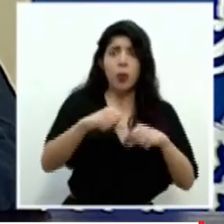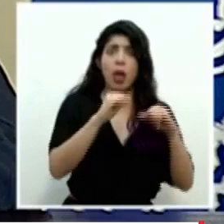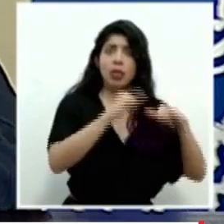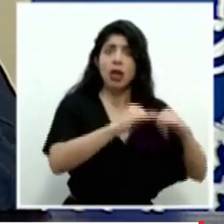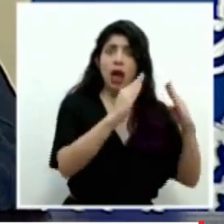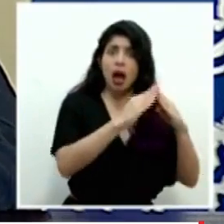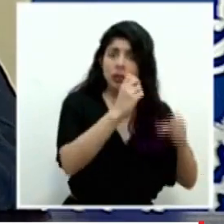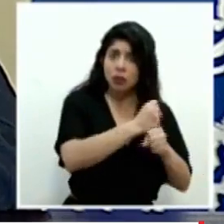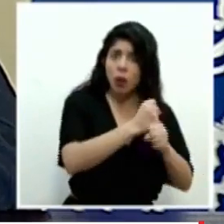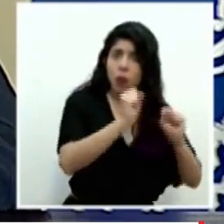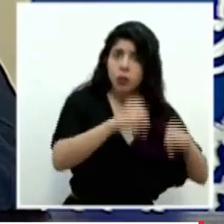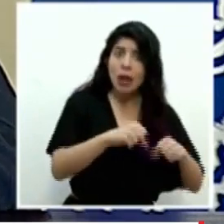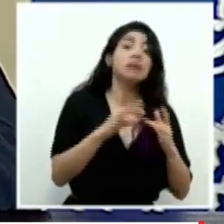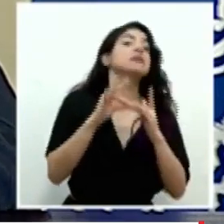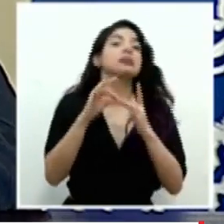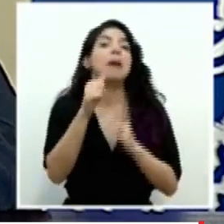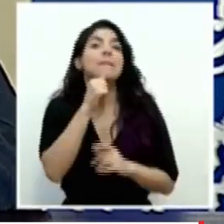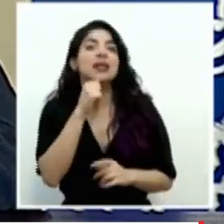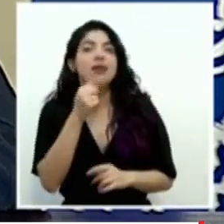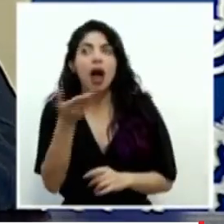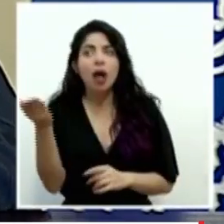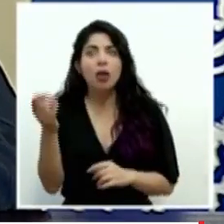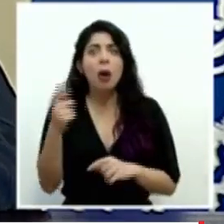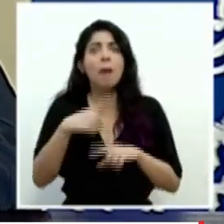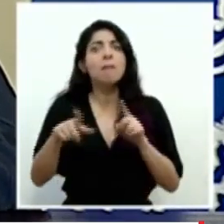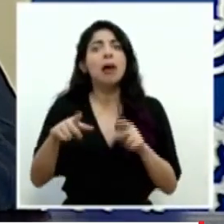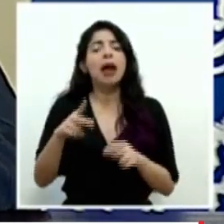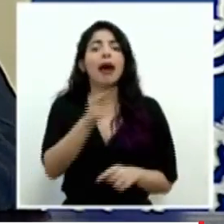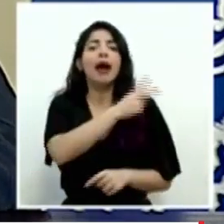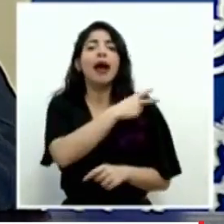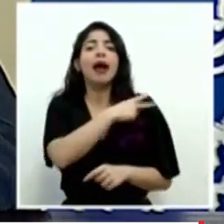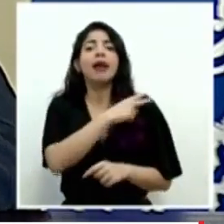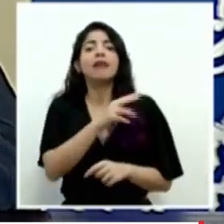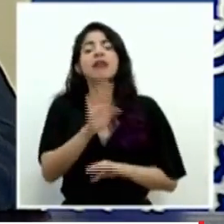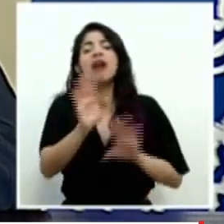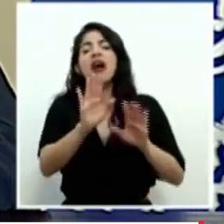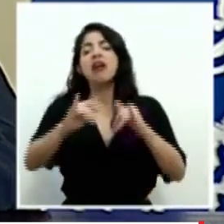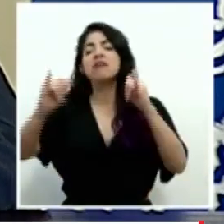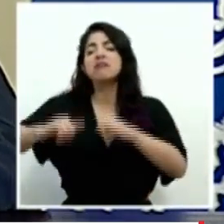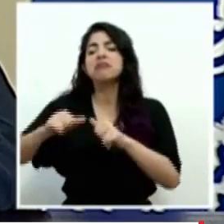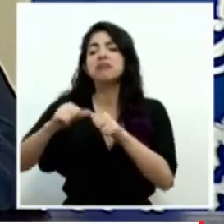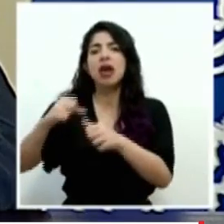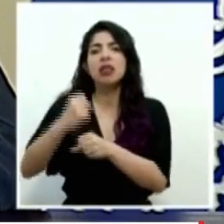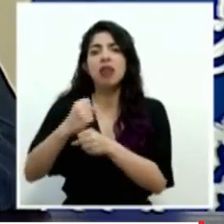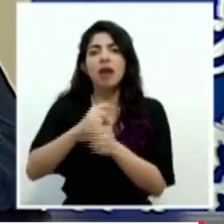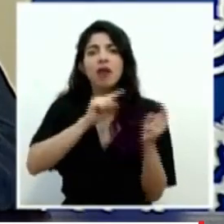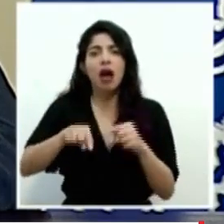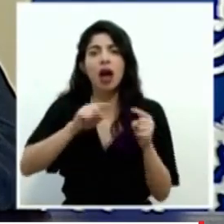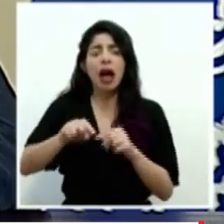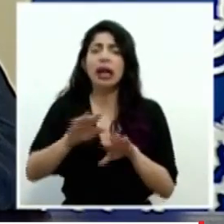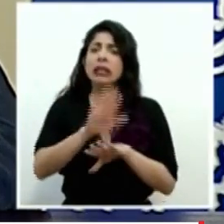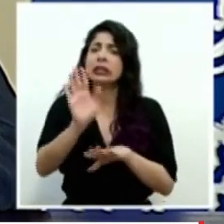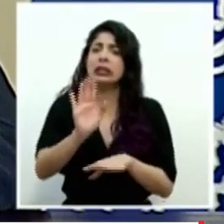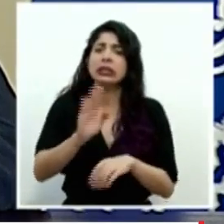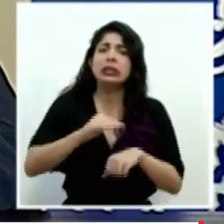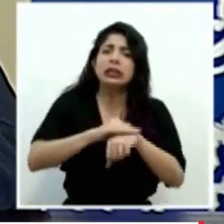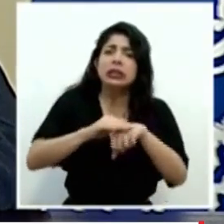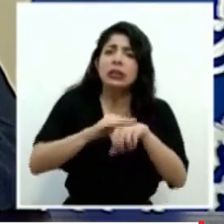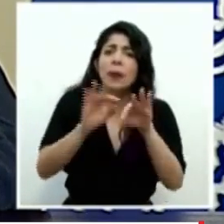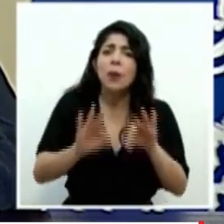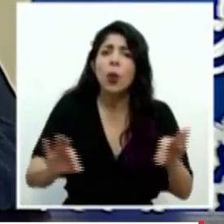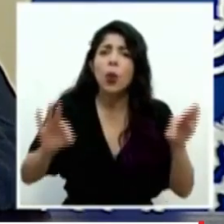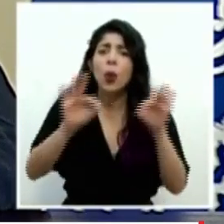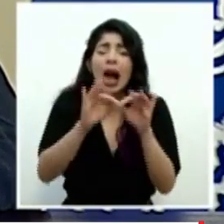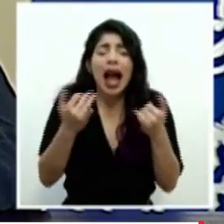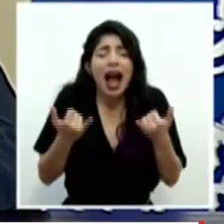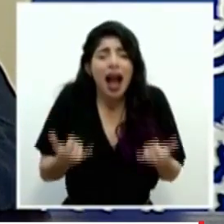que, especialmente en el sector privado, y que se los han suspendido o no los han facultado. Entonces, por favor, de verdad, esto es muy importante en estos momentos